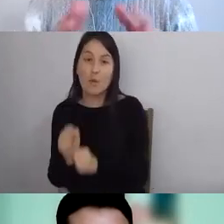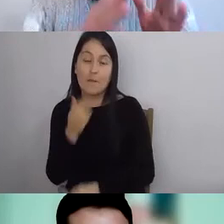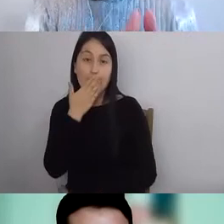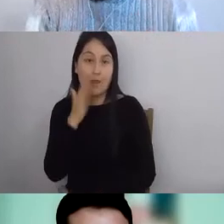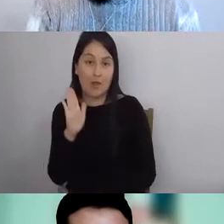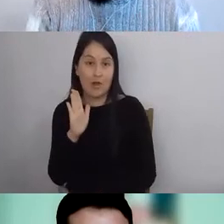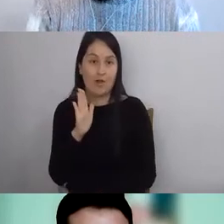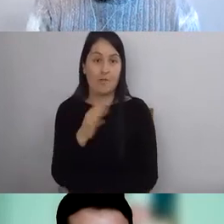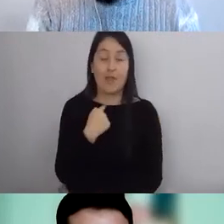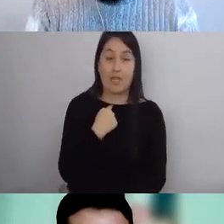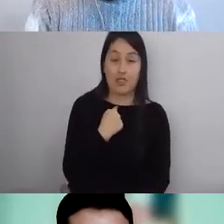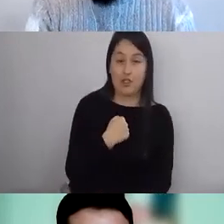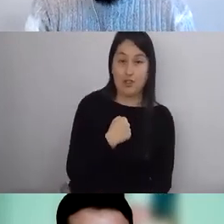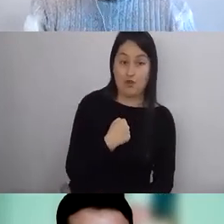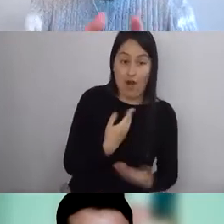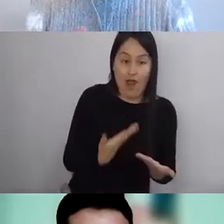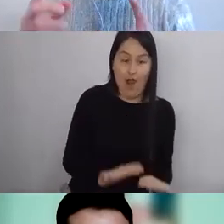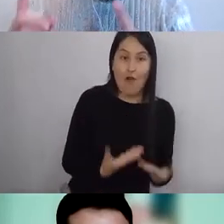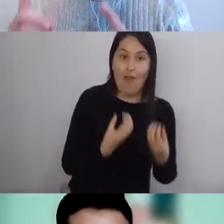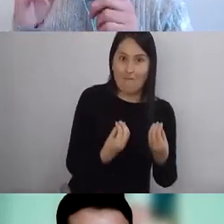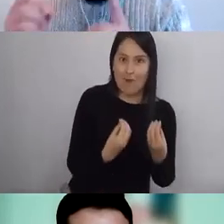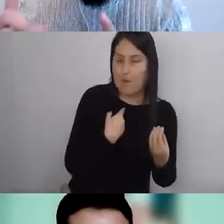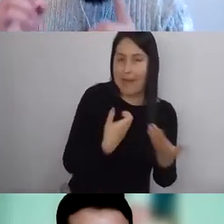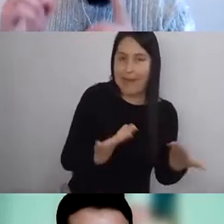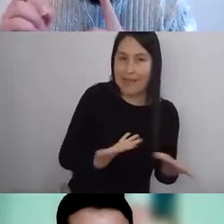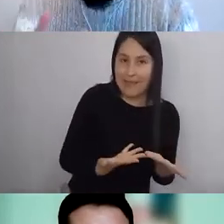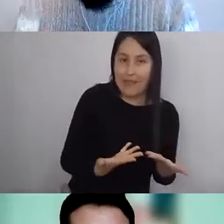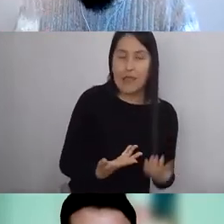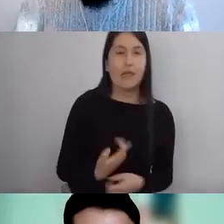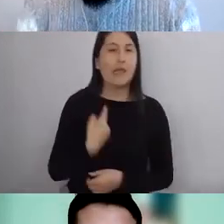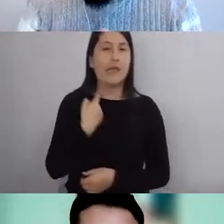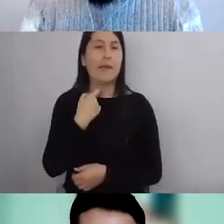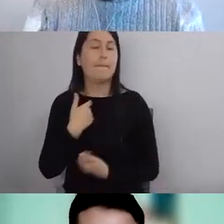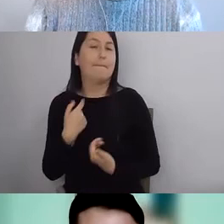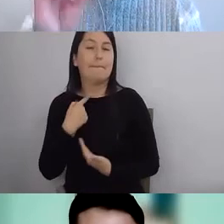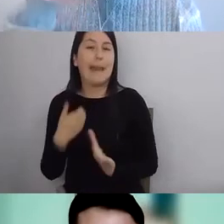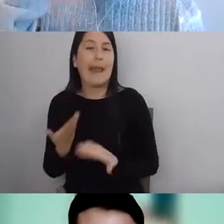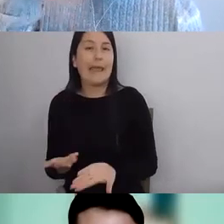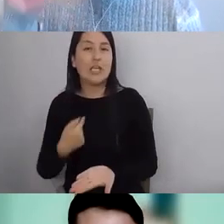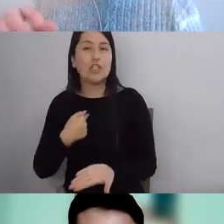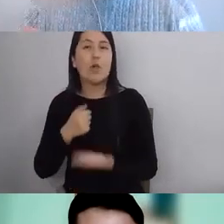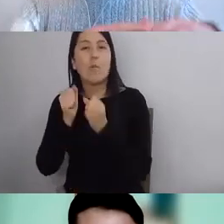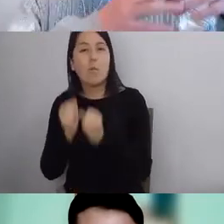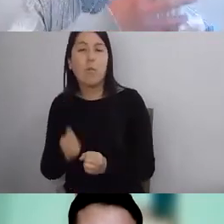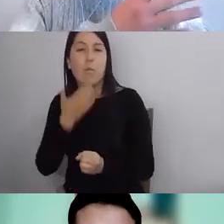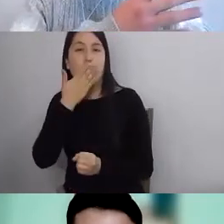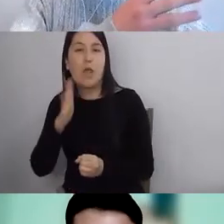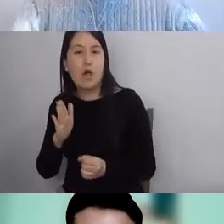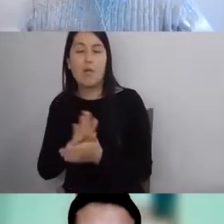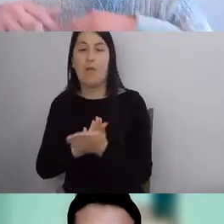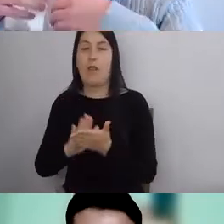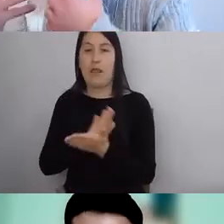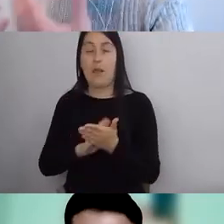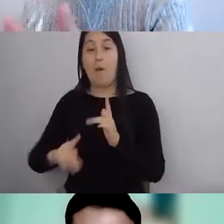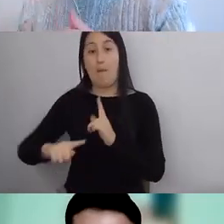diferencia. ¿Para qué soy bueno actualmente o buena y para qué podría ser mejor? Y ahí les pongo las clásicas fortalezas